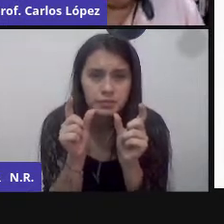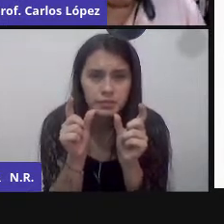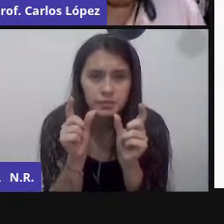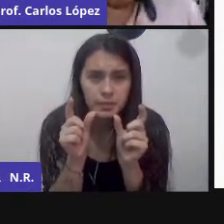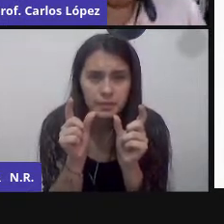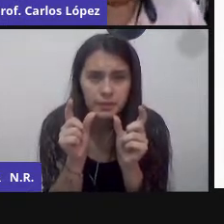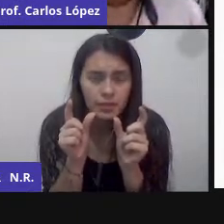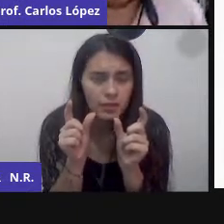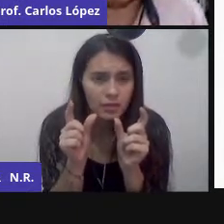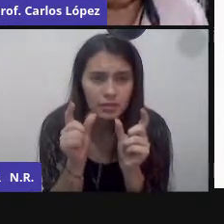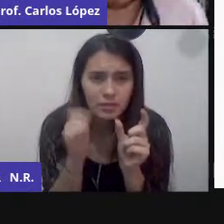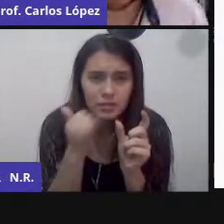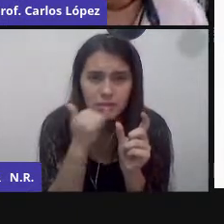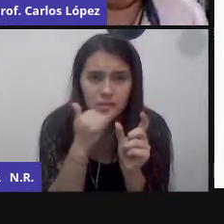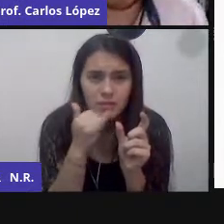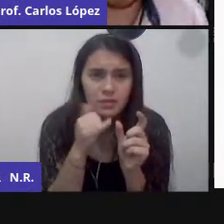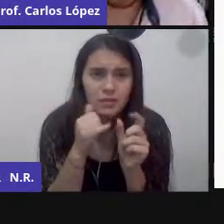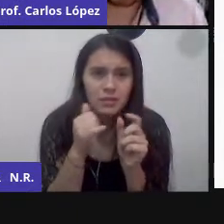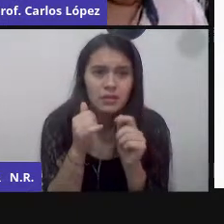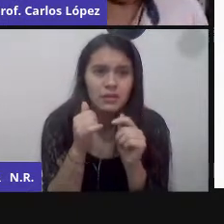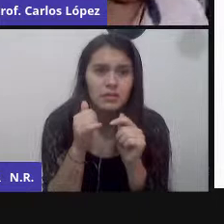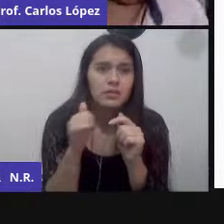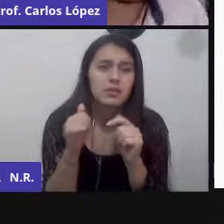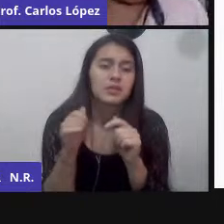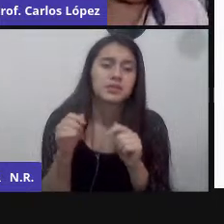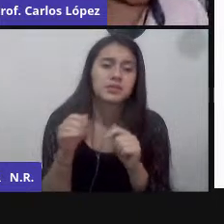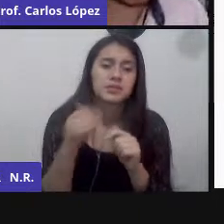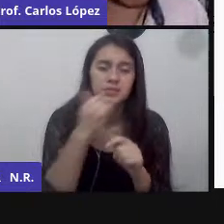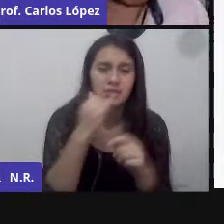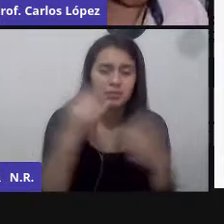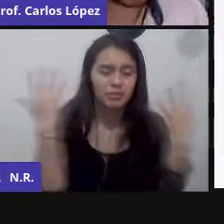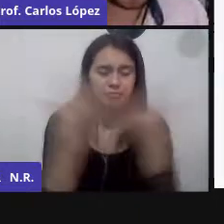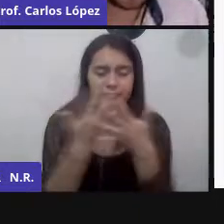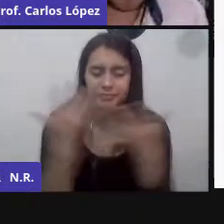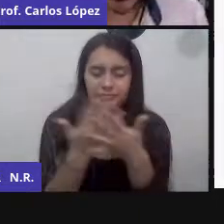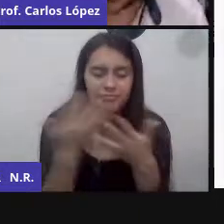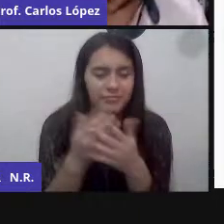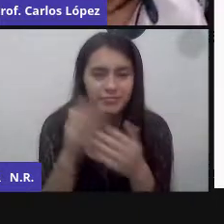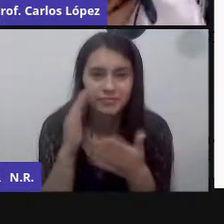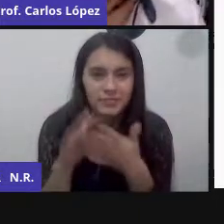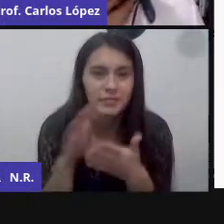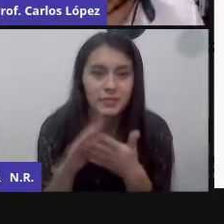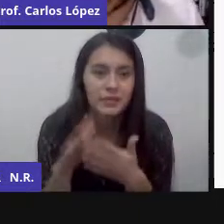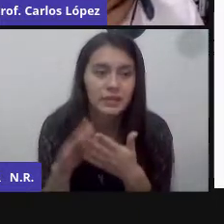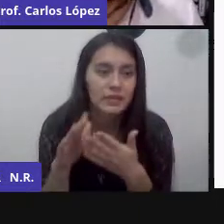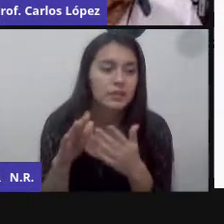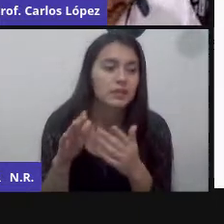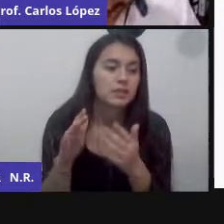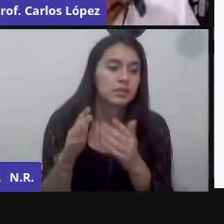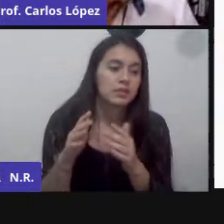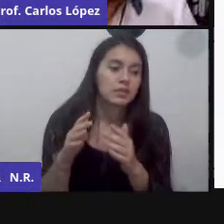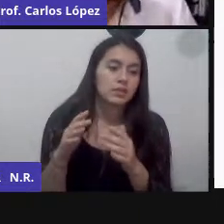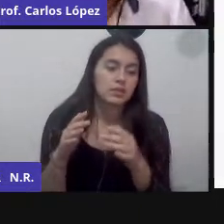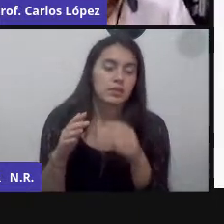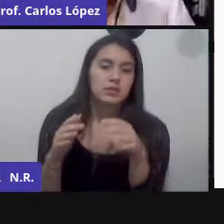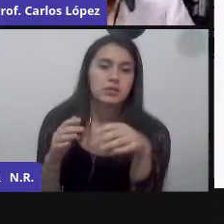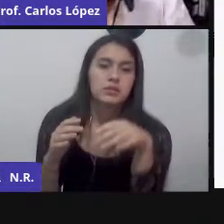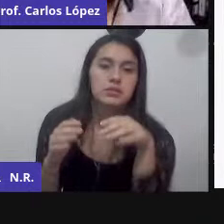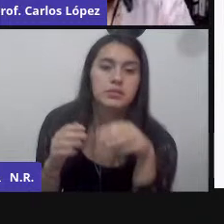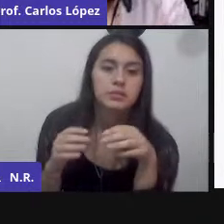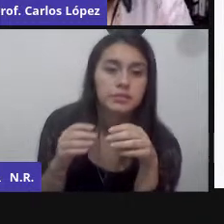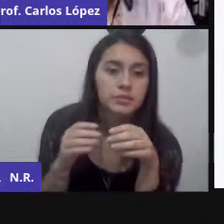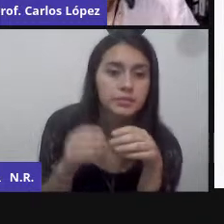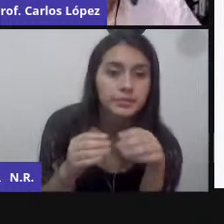que se me agrandó una cosa chiquita y la otra. Me confundí, profesor. Listo. Entonces, por ejemplo, acá. Aquí, este es el